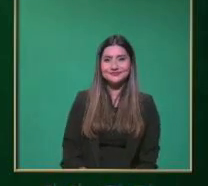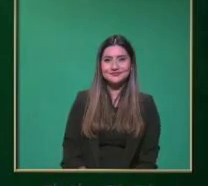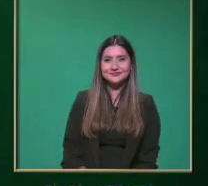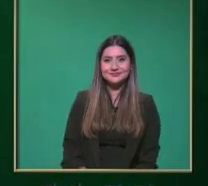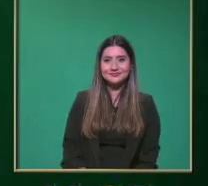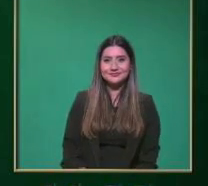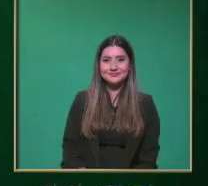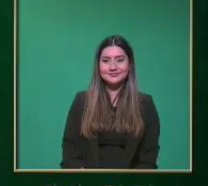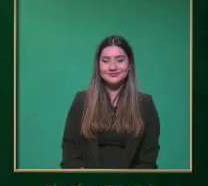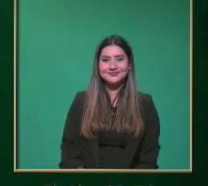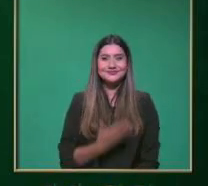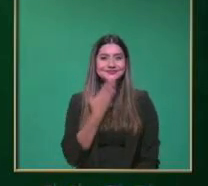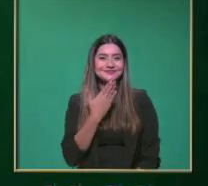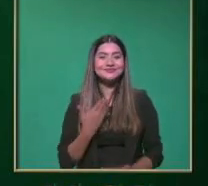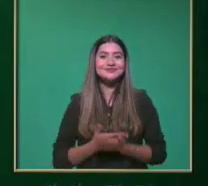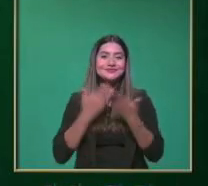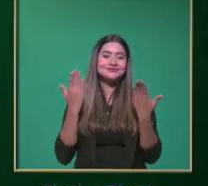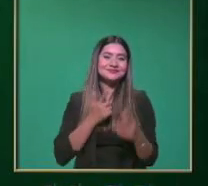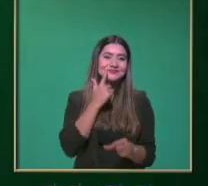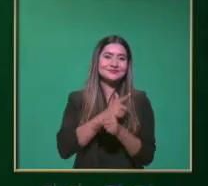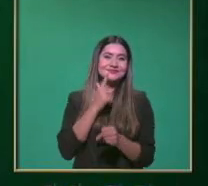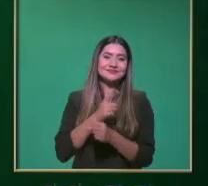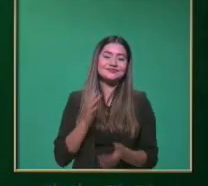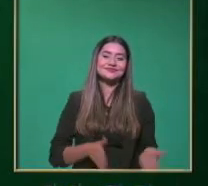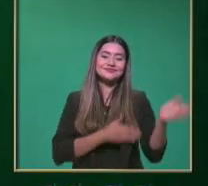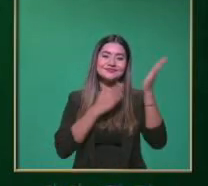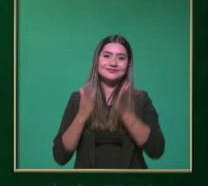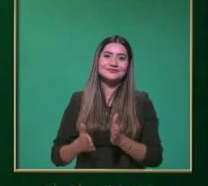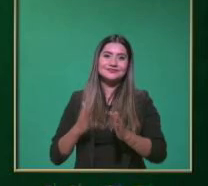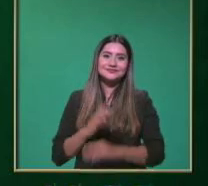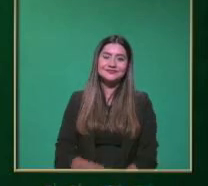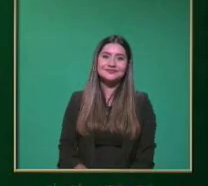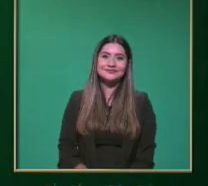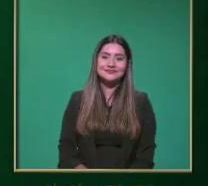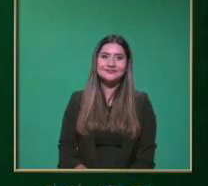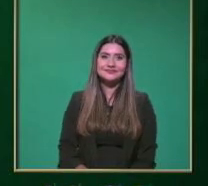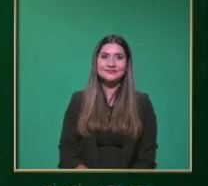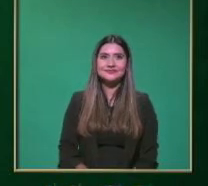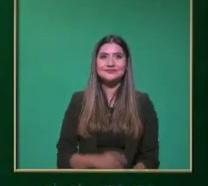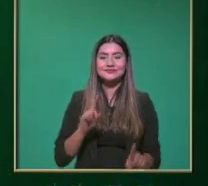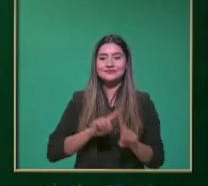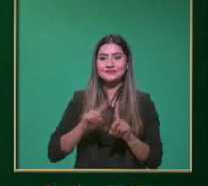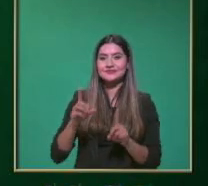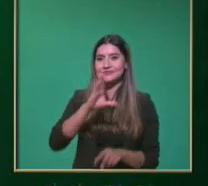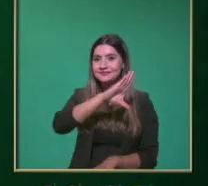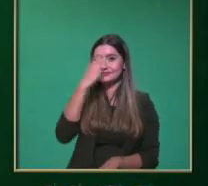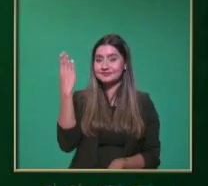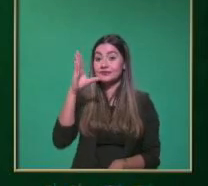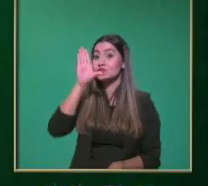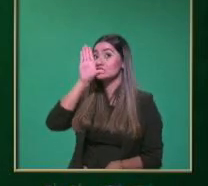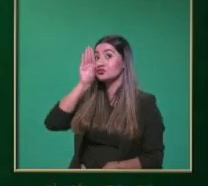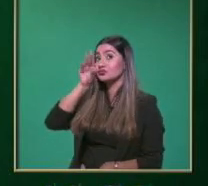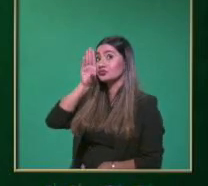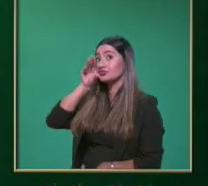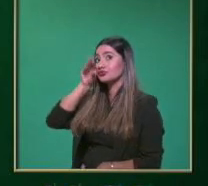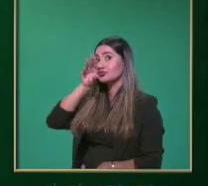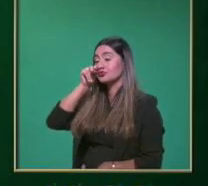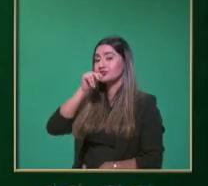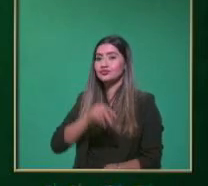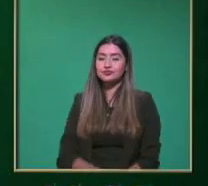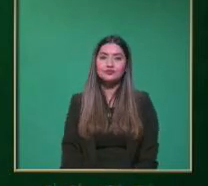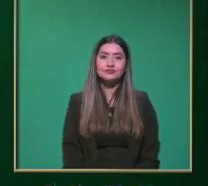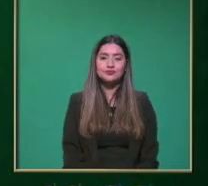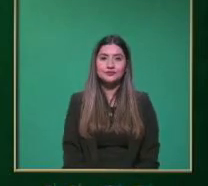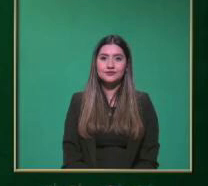pastel. Muy bien, ahora voy a descubrir de este lado ¿qué esta tenemos? Imagen. Es un pato. Pato.